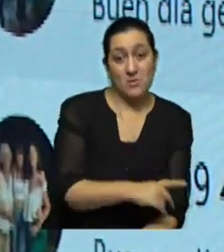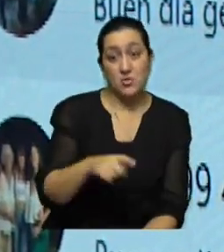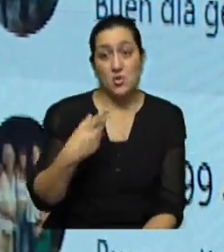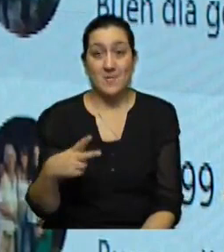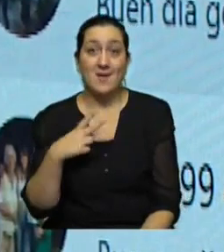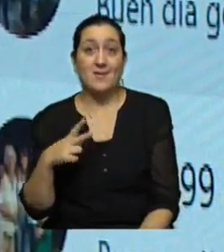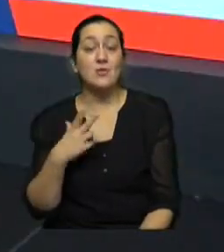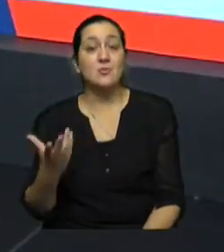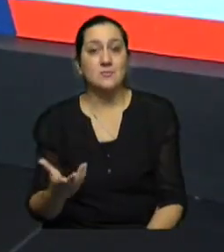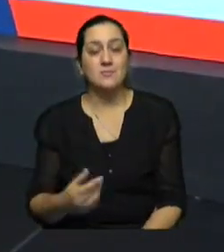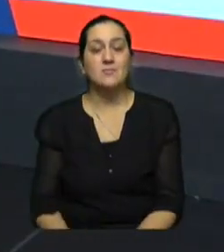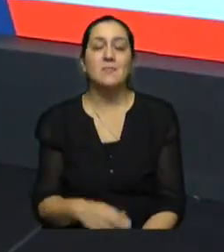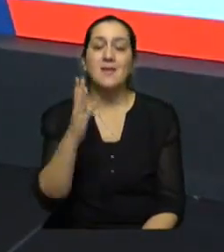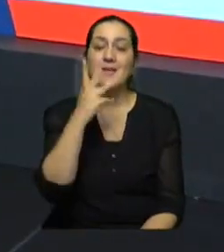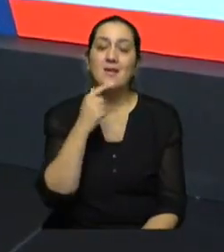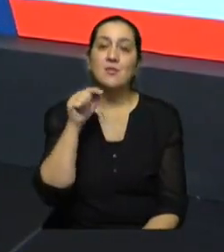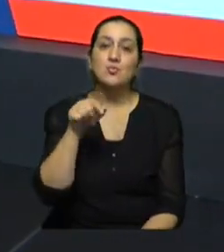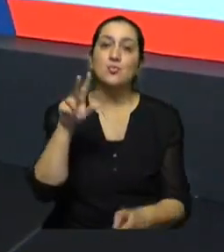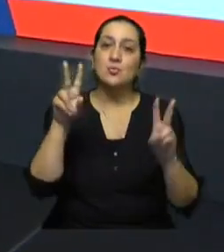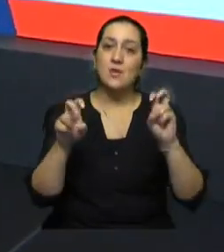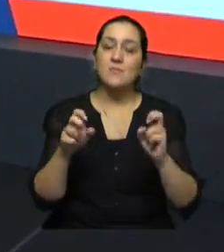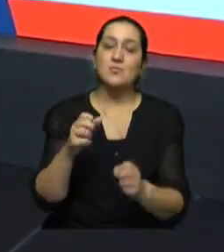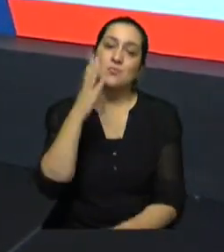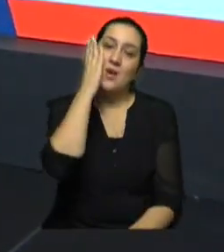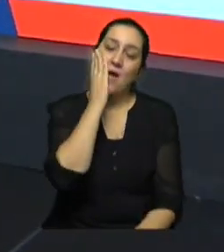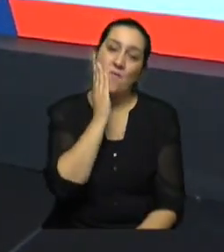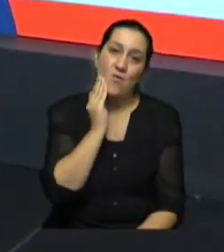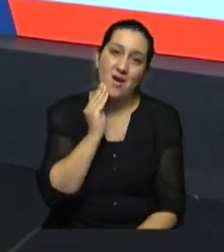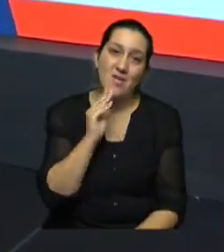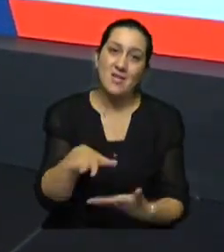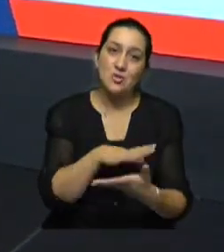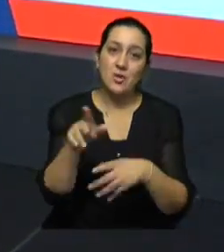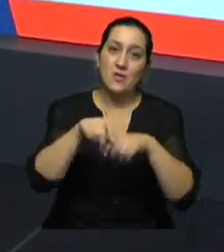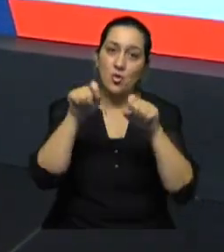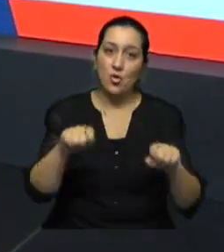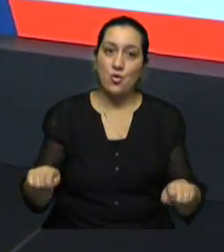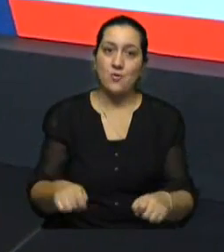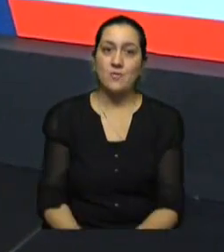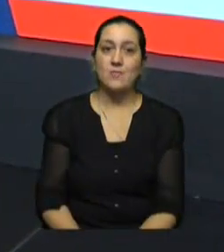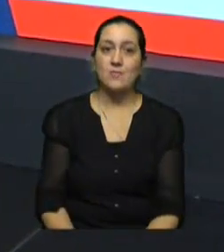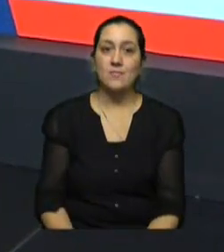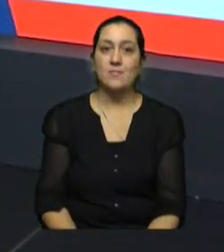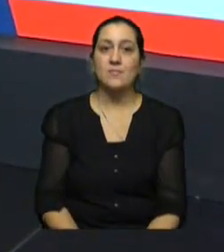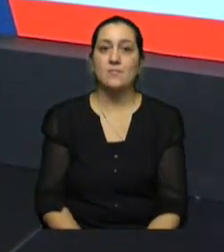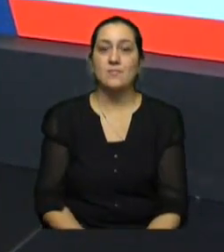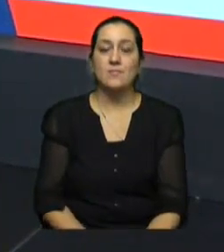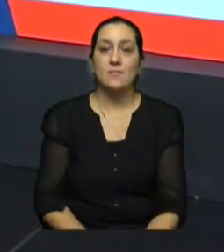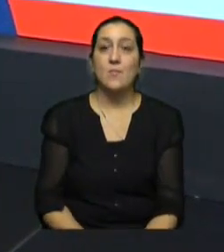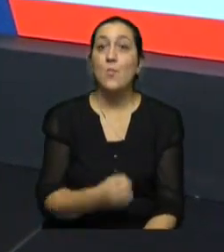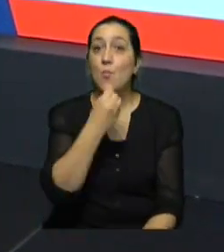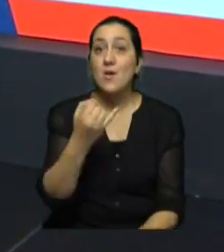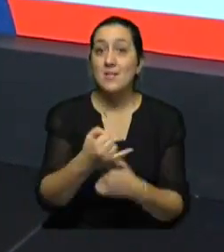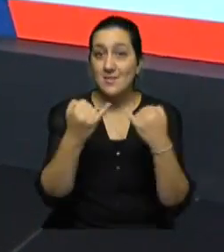encantan los temas que transmiten. Gracias. Una abuela del cordón. Ay, yo vivo en el cordón. Cordón, cordón. Bien, buen